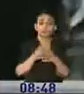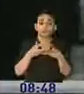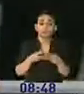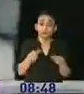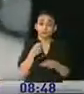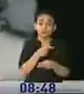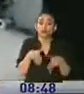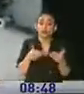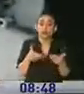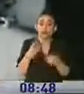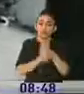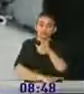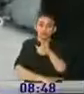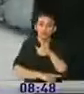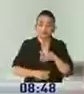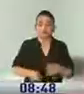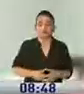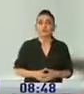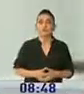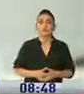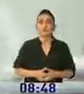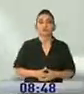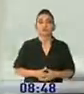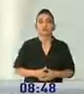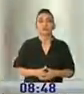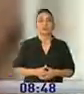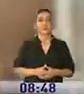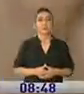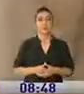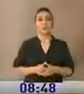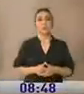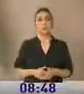la situación jurídica del mencionado ciudadano. Informó José Morales.